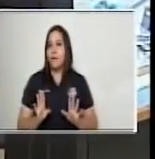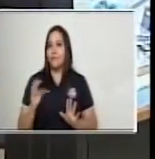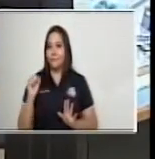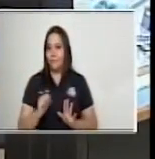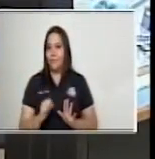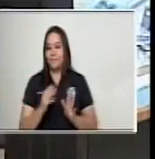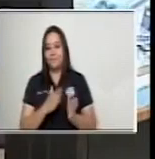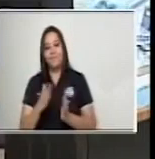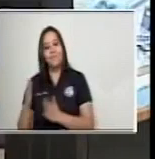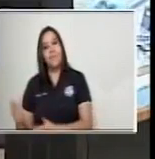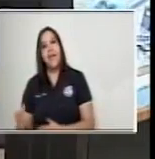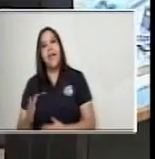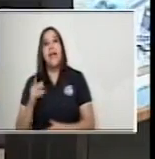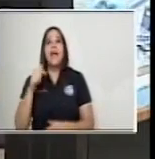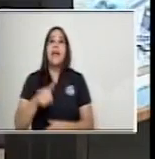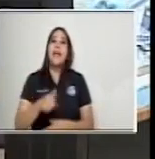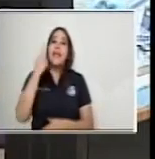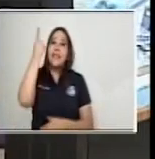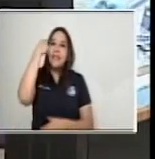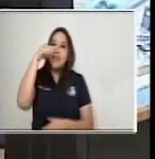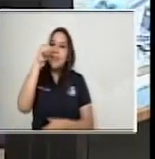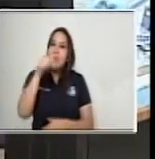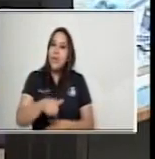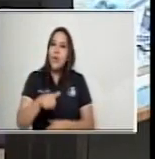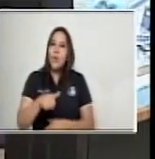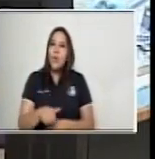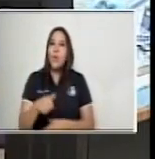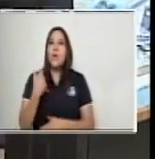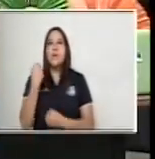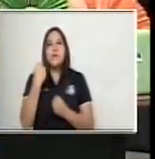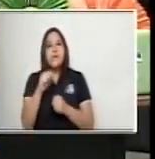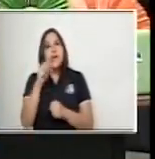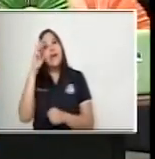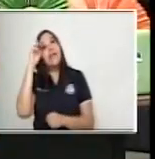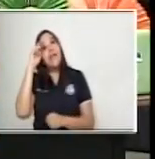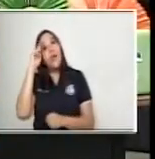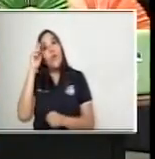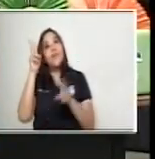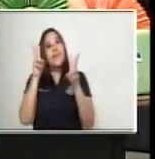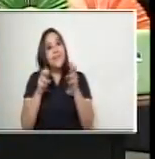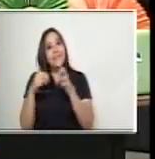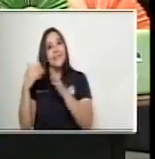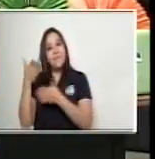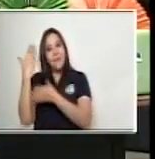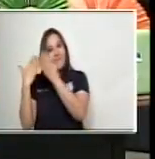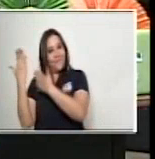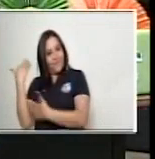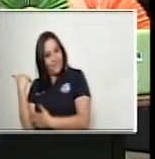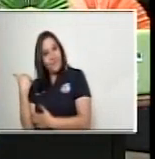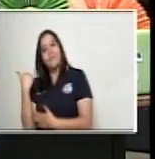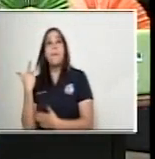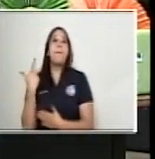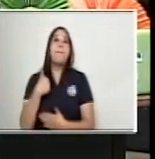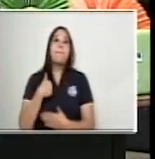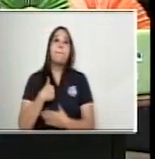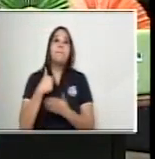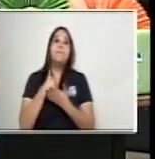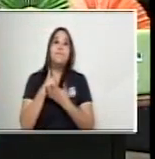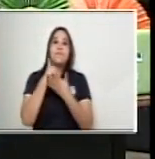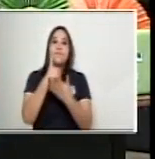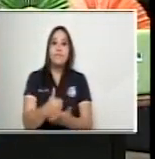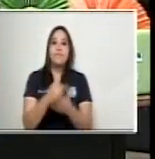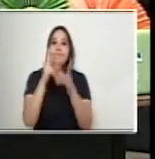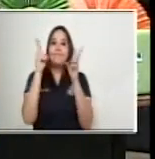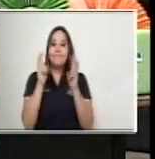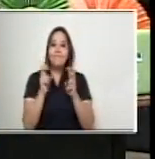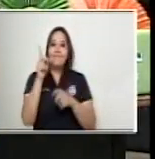El día de hoy quisiera hacer una breve retroalimentación del tema anterior, el cual nos va a ayudar a ubicarnos en el tema